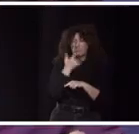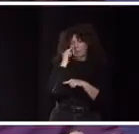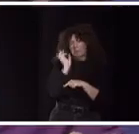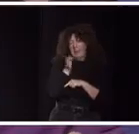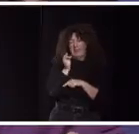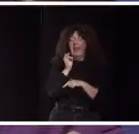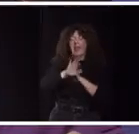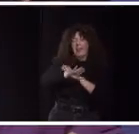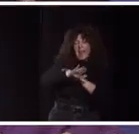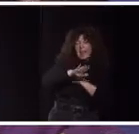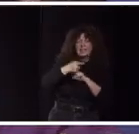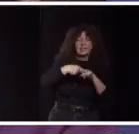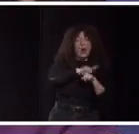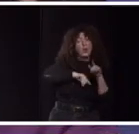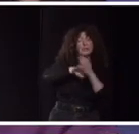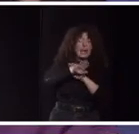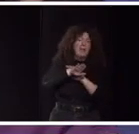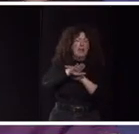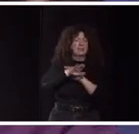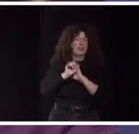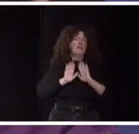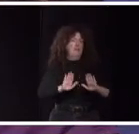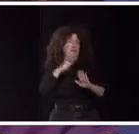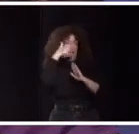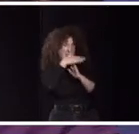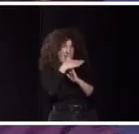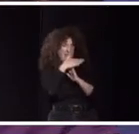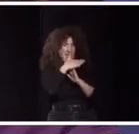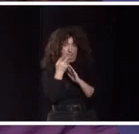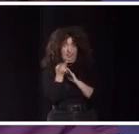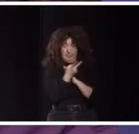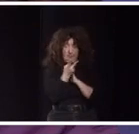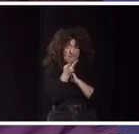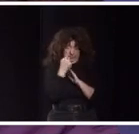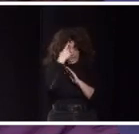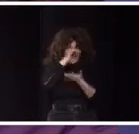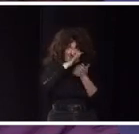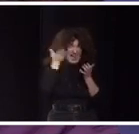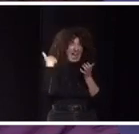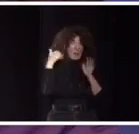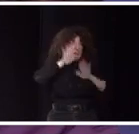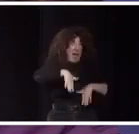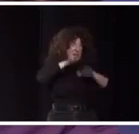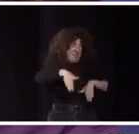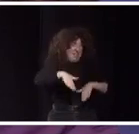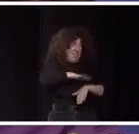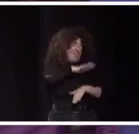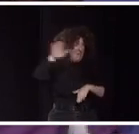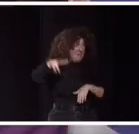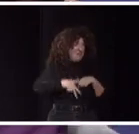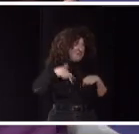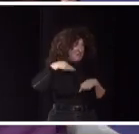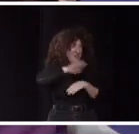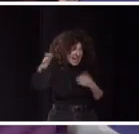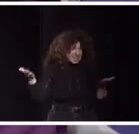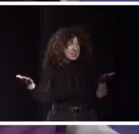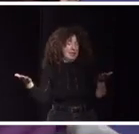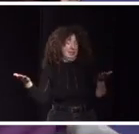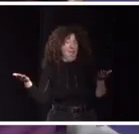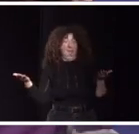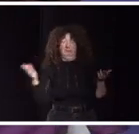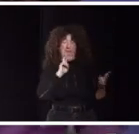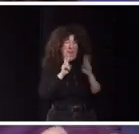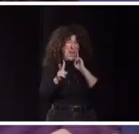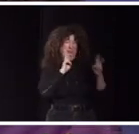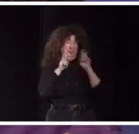a la derecha y la ultraderecha, que están echados al monte. Veíamos ayer la manifestación facha con sus estabructos de